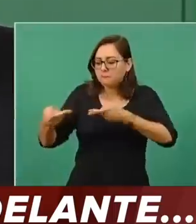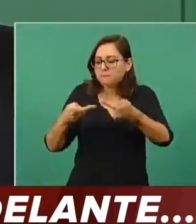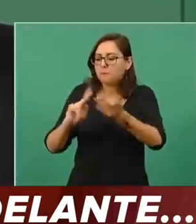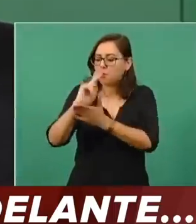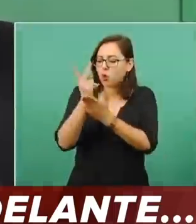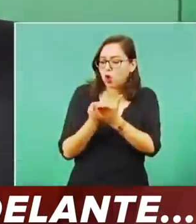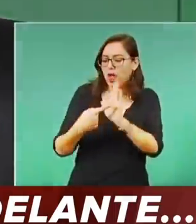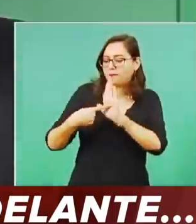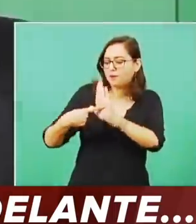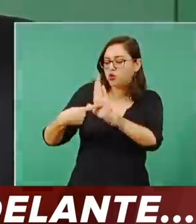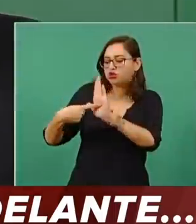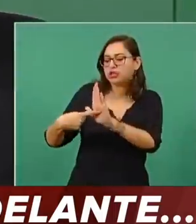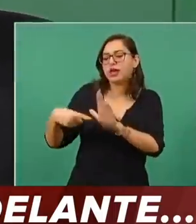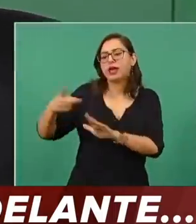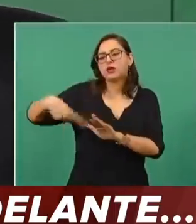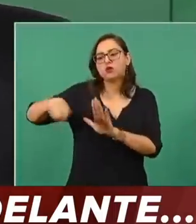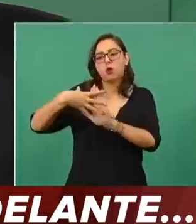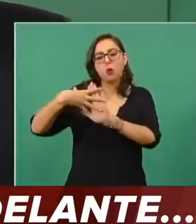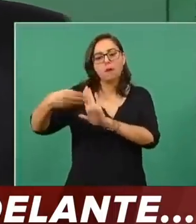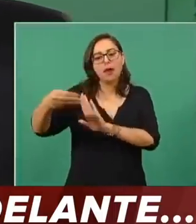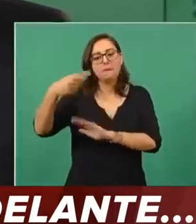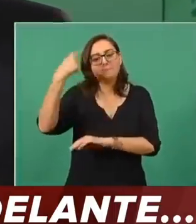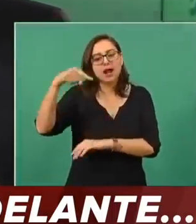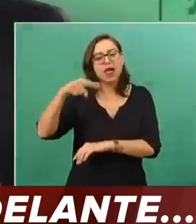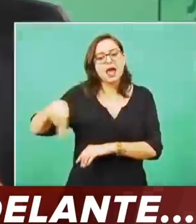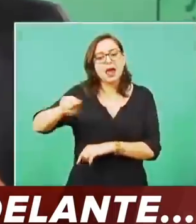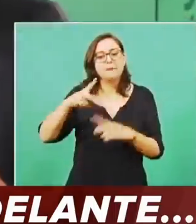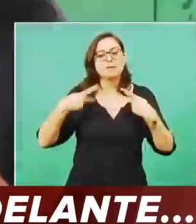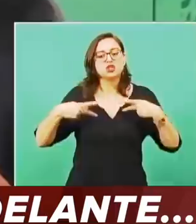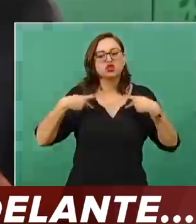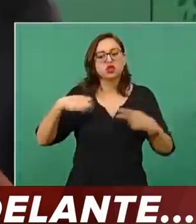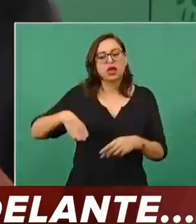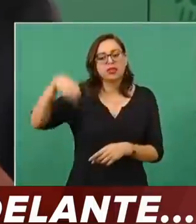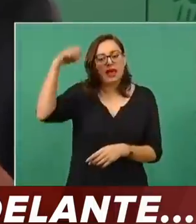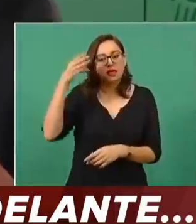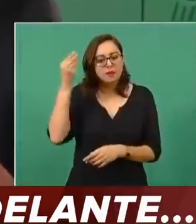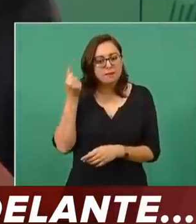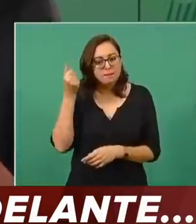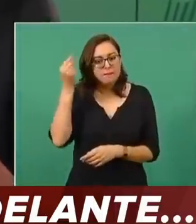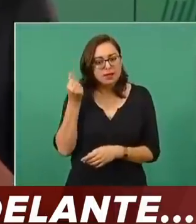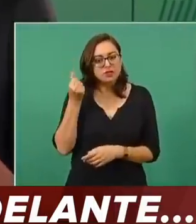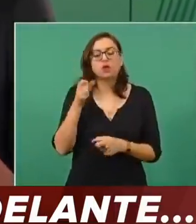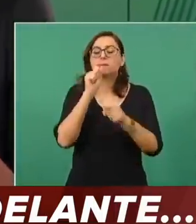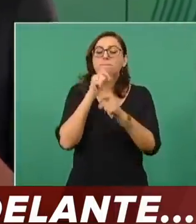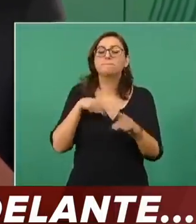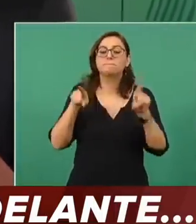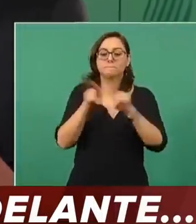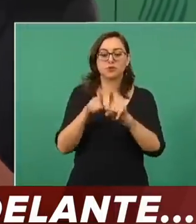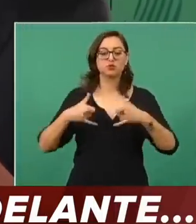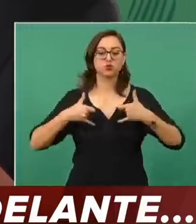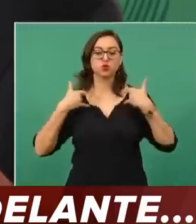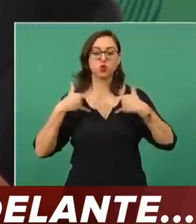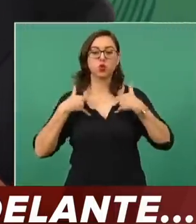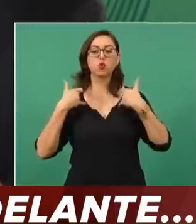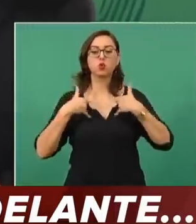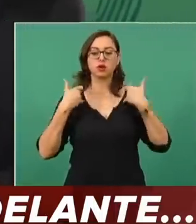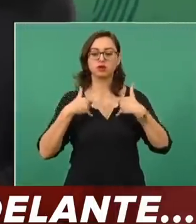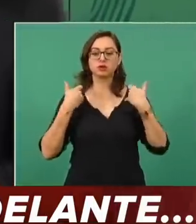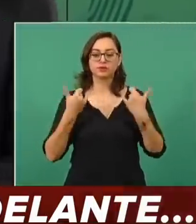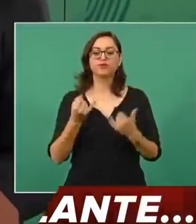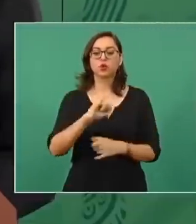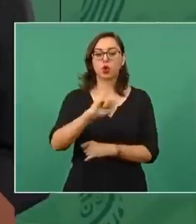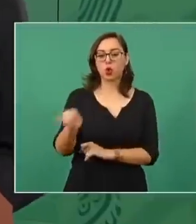todo a los pobres, y la atención a los jóvenes, con un programa que nosotros tenemos que se llama